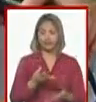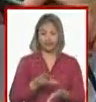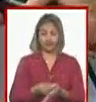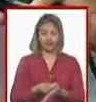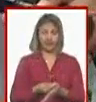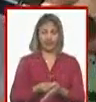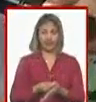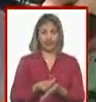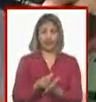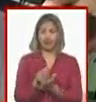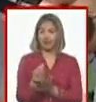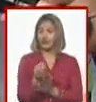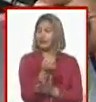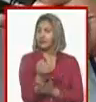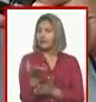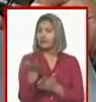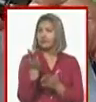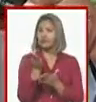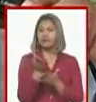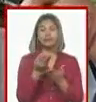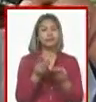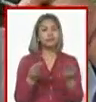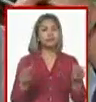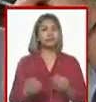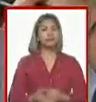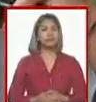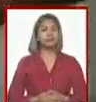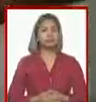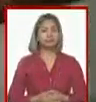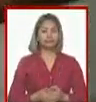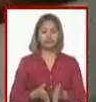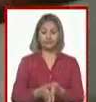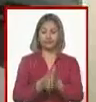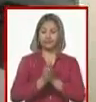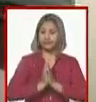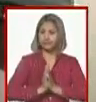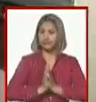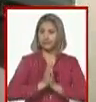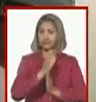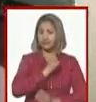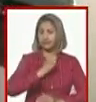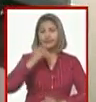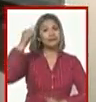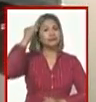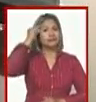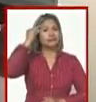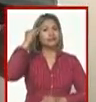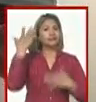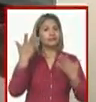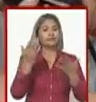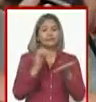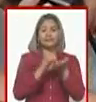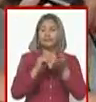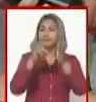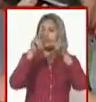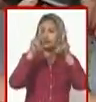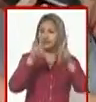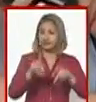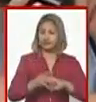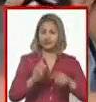la adquisición de algunos equipos que son los que ellos reclaman el gobierno siempre falla del tema de recursos humanos